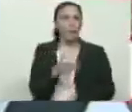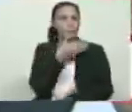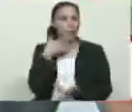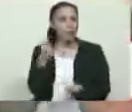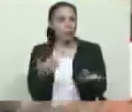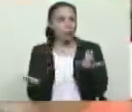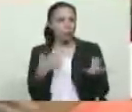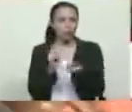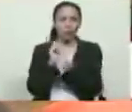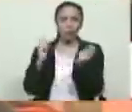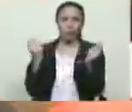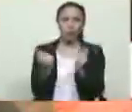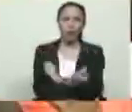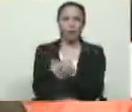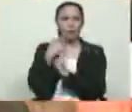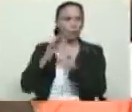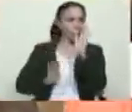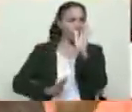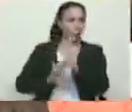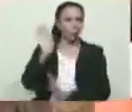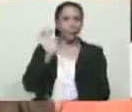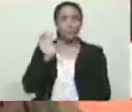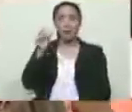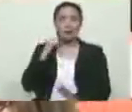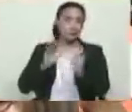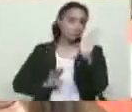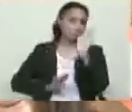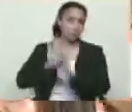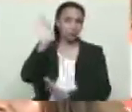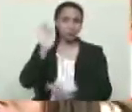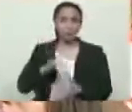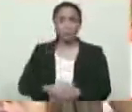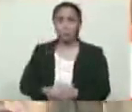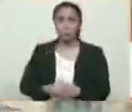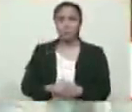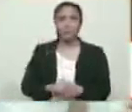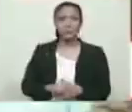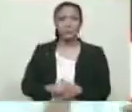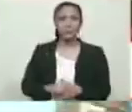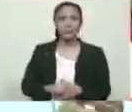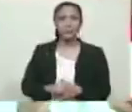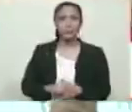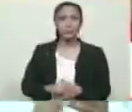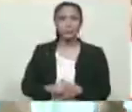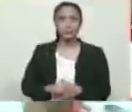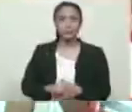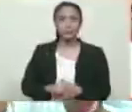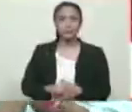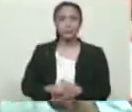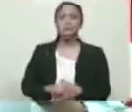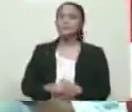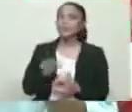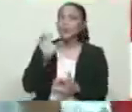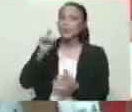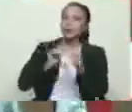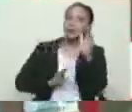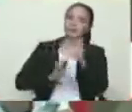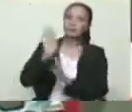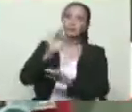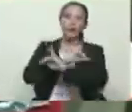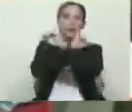más. A enrumbar nuestra patria por el sendero de la patria potencia, la patria próspera, la patria